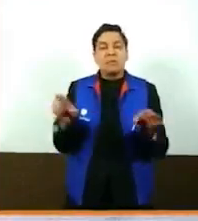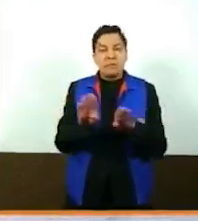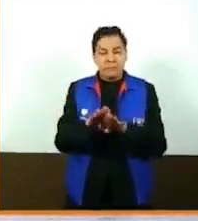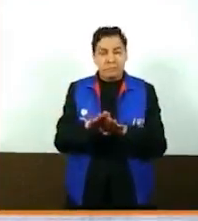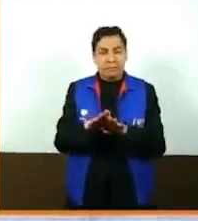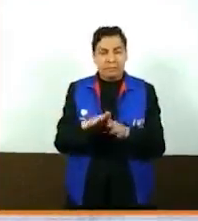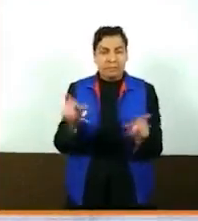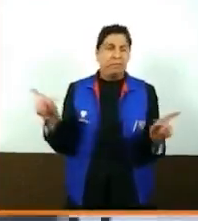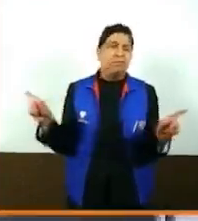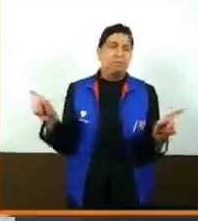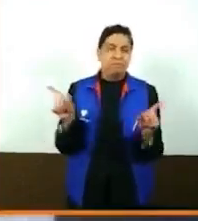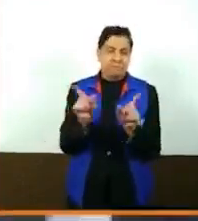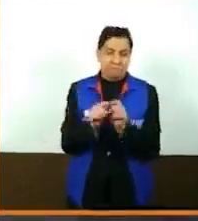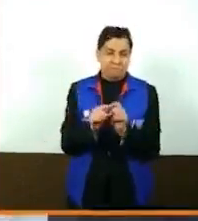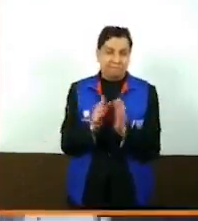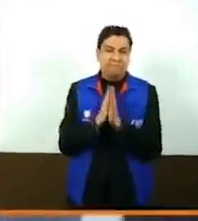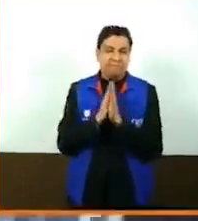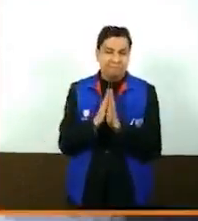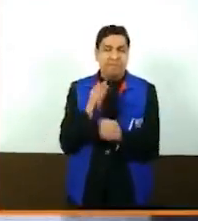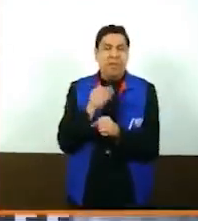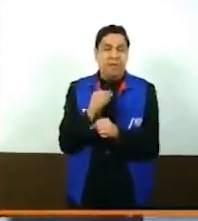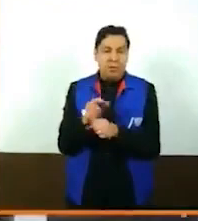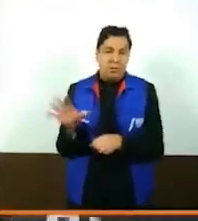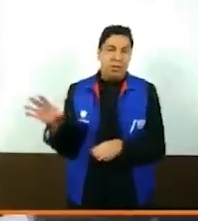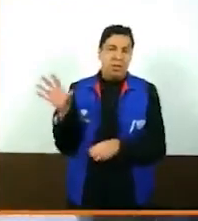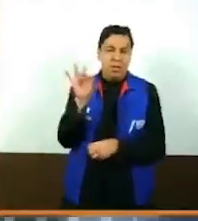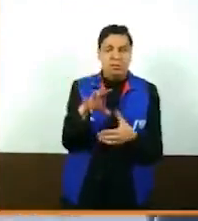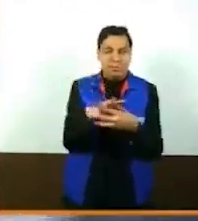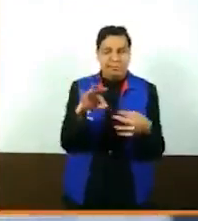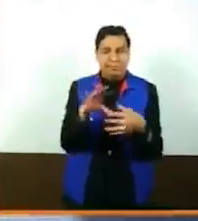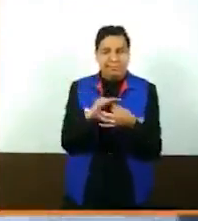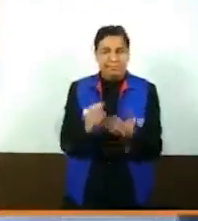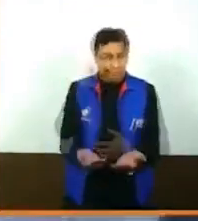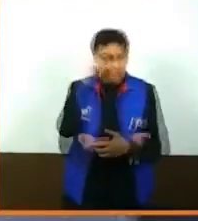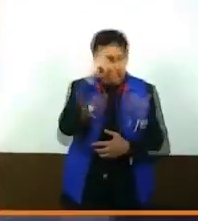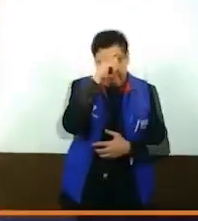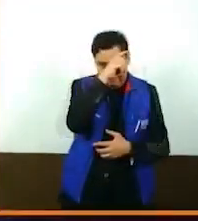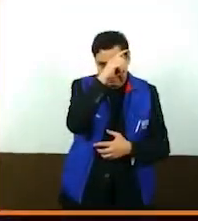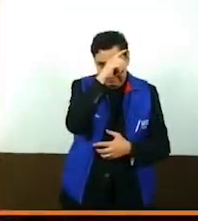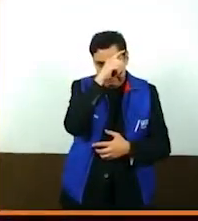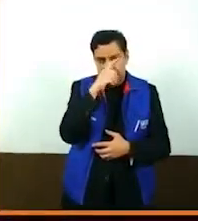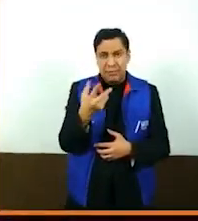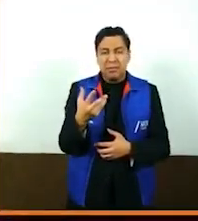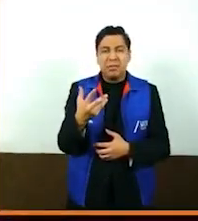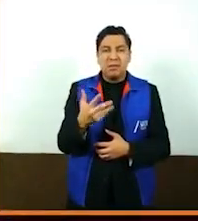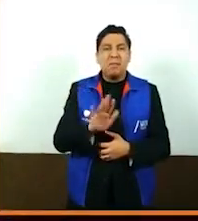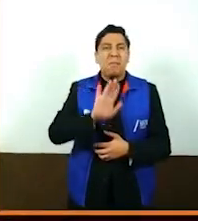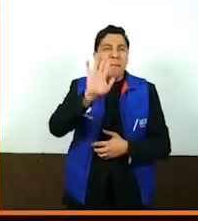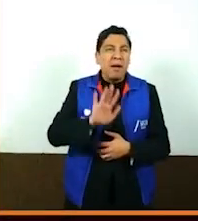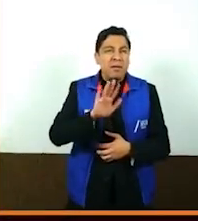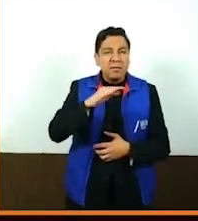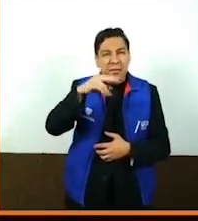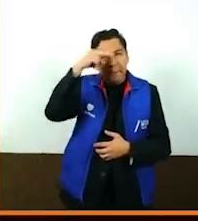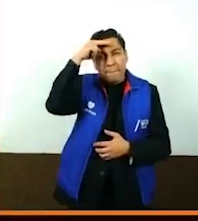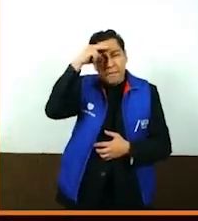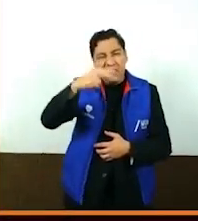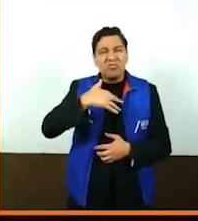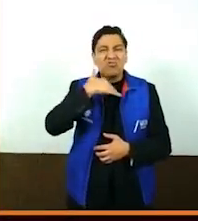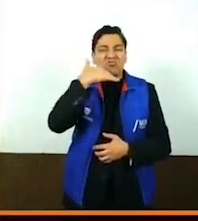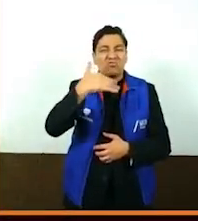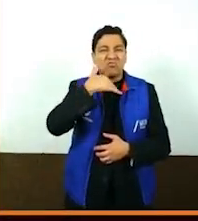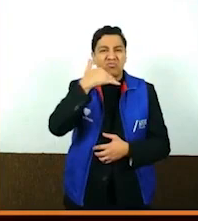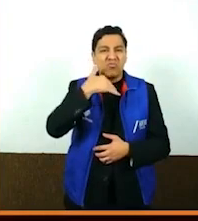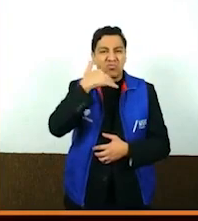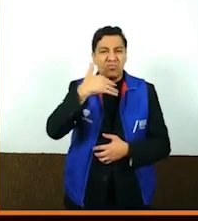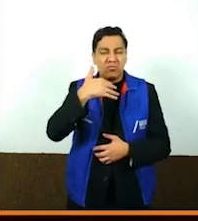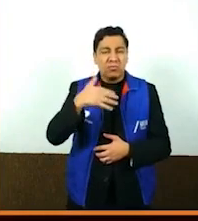del evento. Y ahorita que nos brinde, por favor, su mensaje. Adelante, por favor. El país, muchas zonas del planeta, sabemos